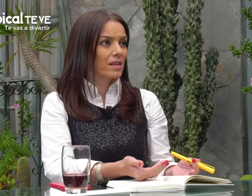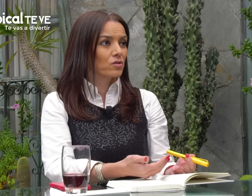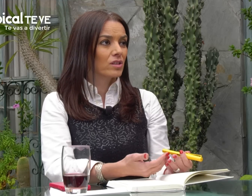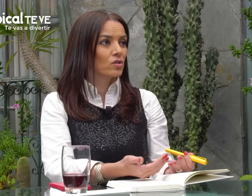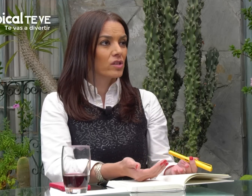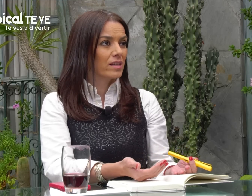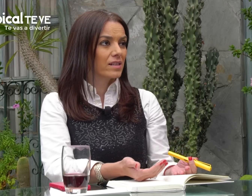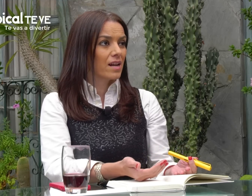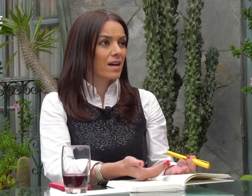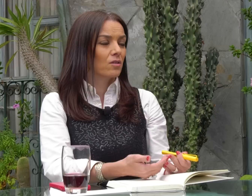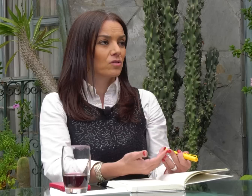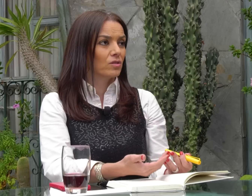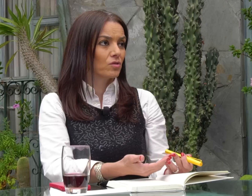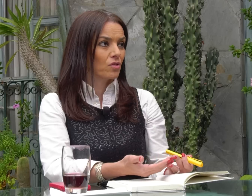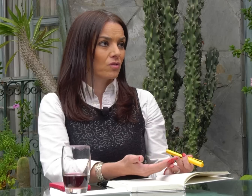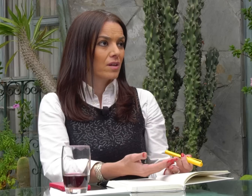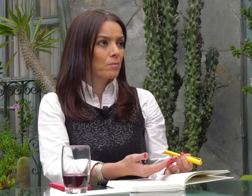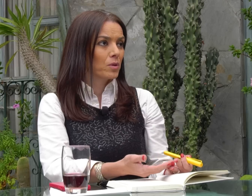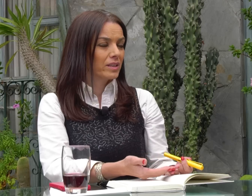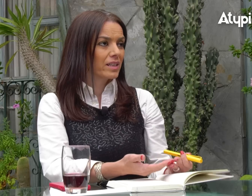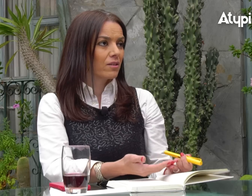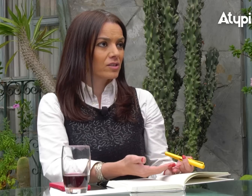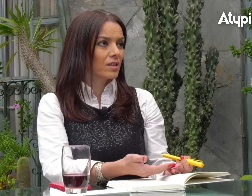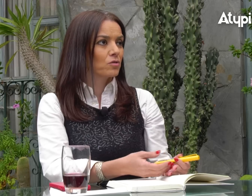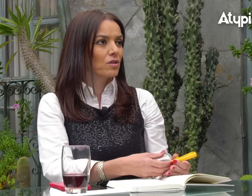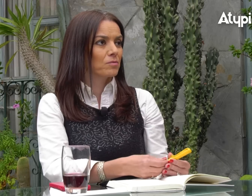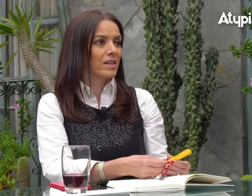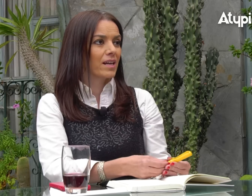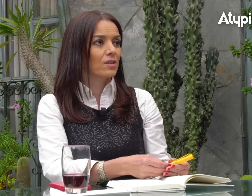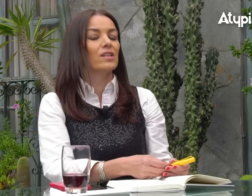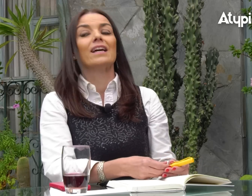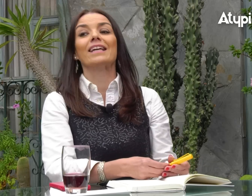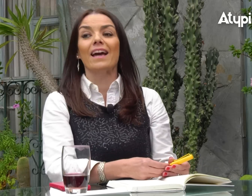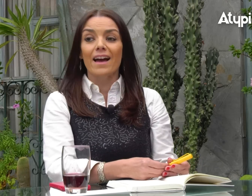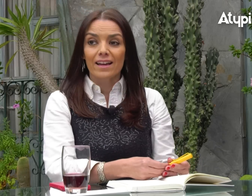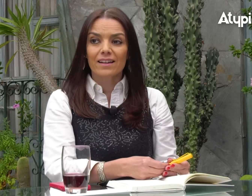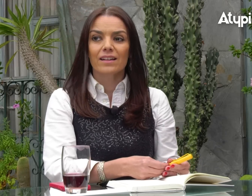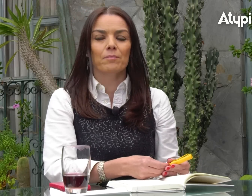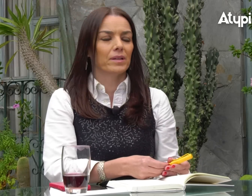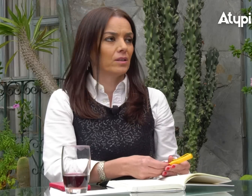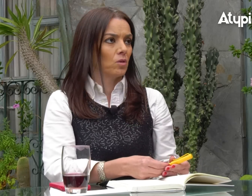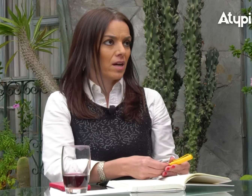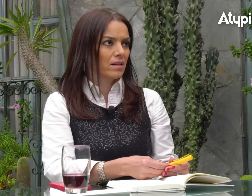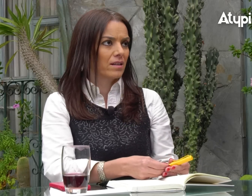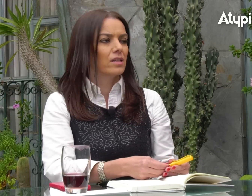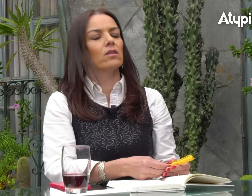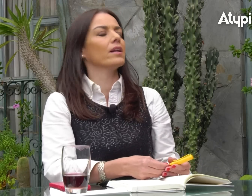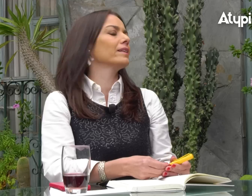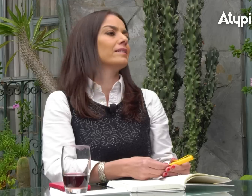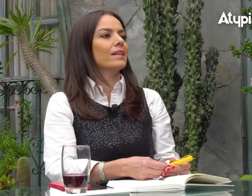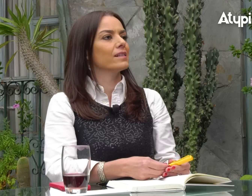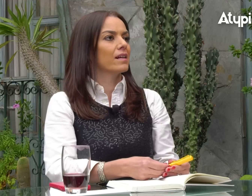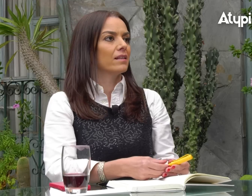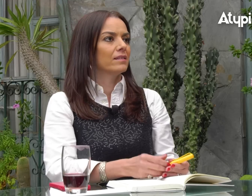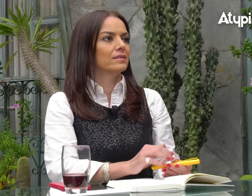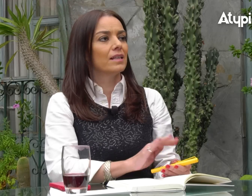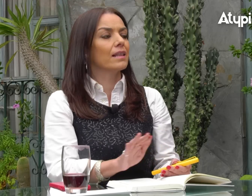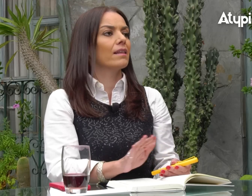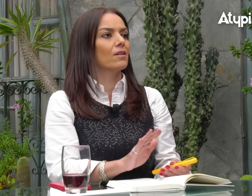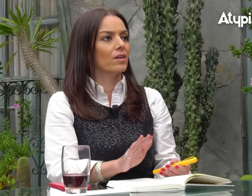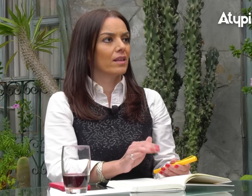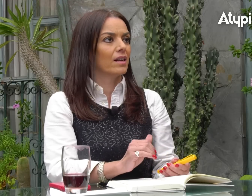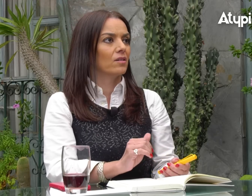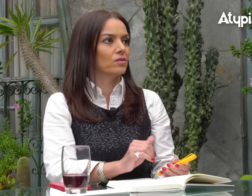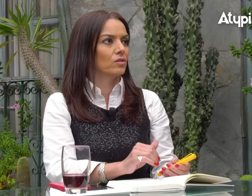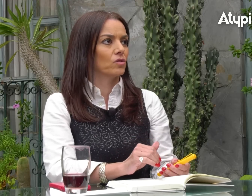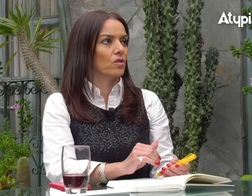del aniversario 106 de la constitución política de los Estados Unidos Mexicanos que a él en particular no le interesa nada